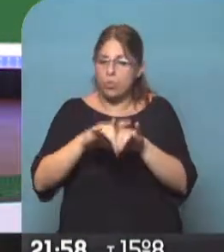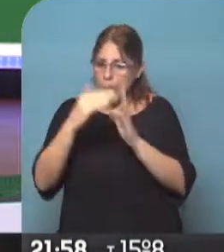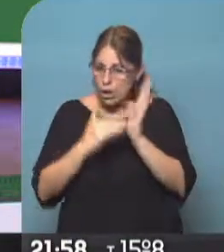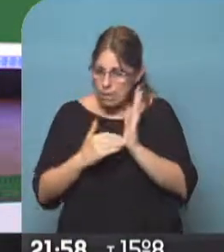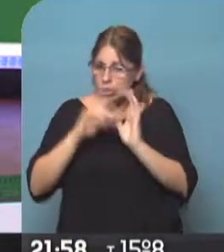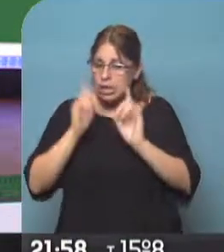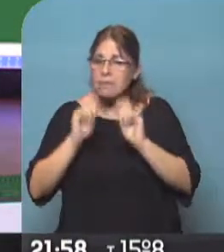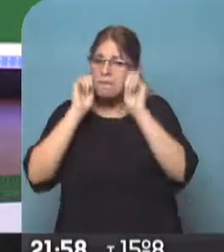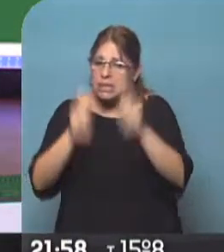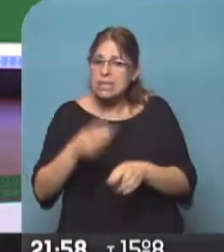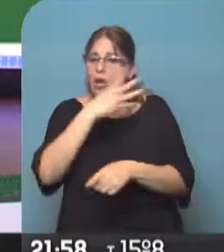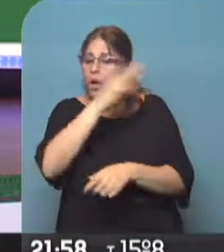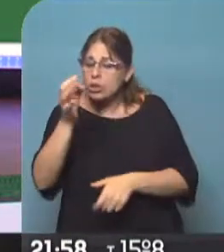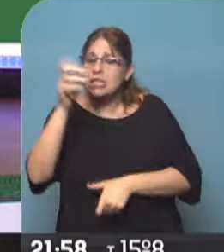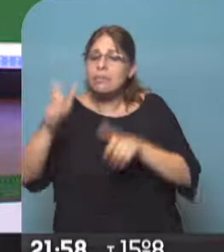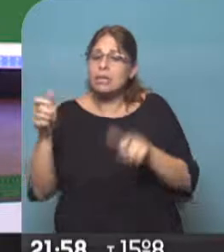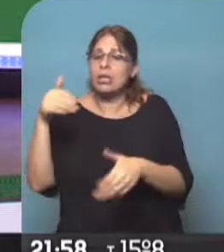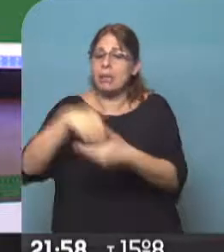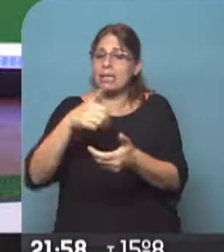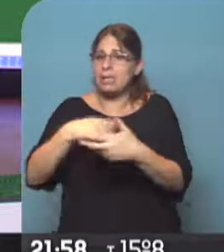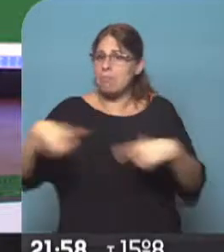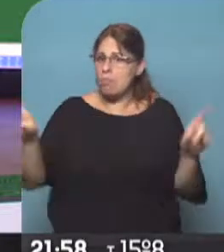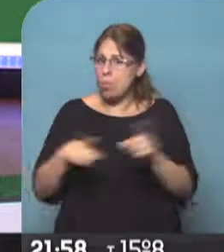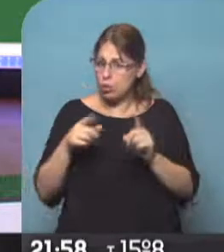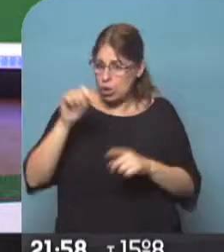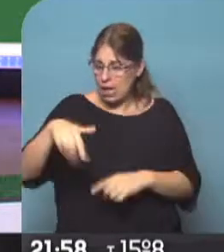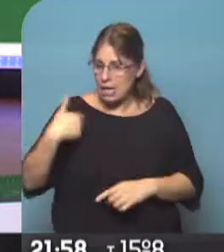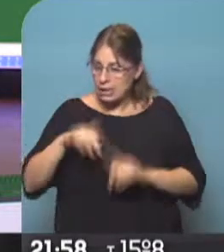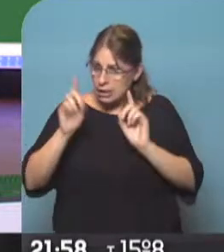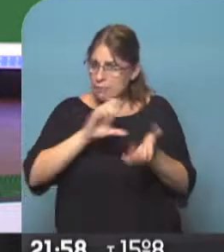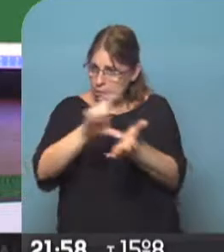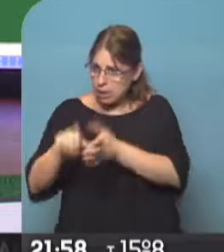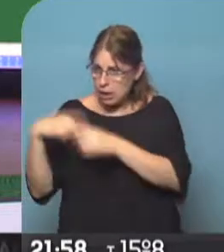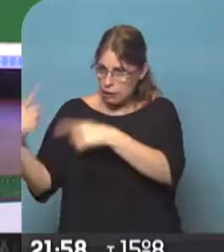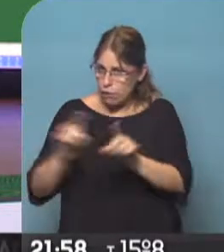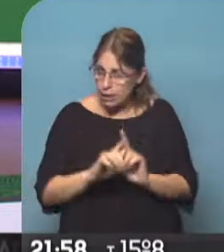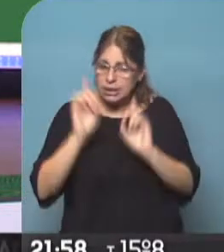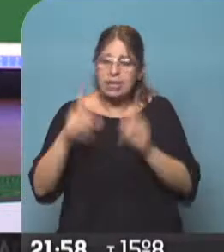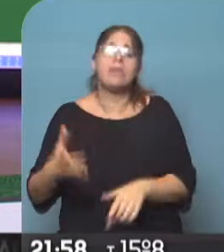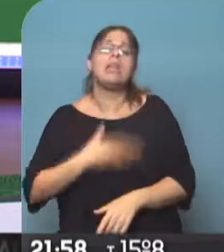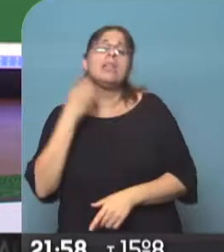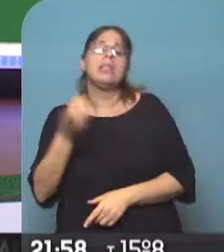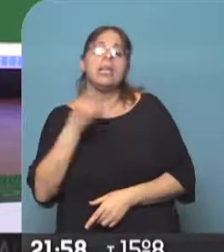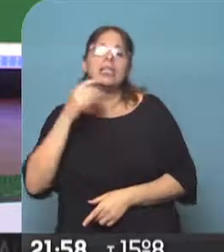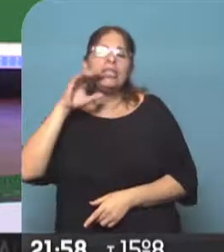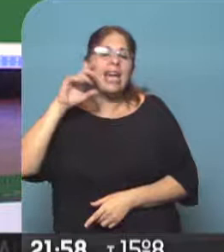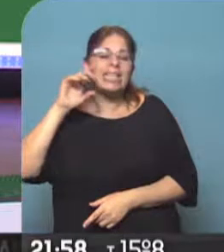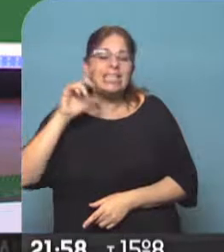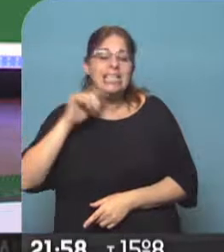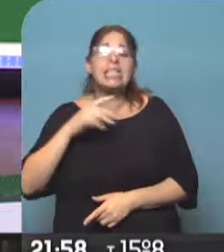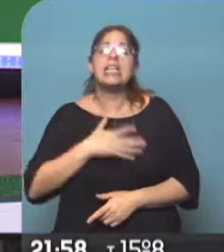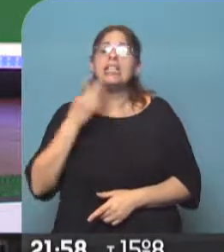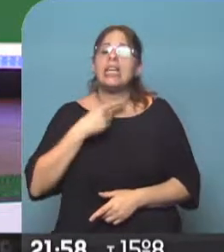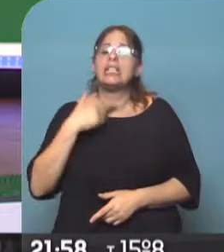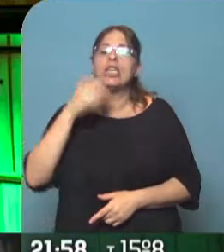de 400 o la participación de 400 músicos entre locales e internacionales, y una vez más con la dirección de Adrián Yáñez en la dirección artística